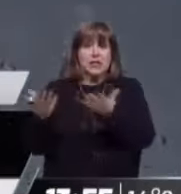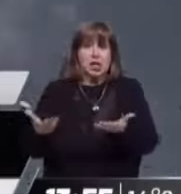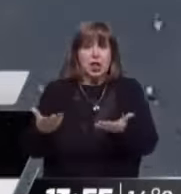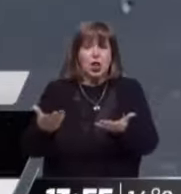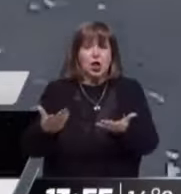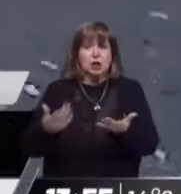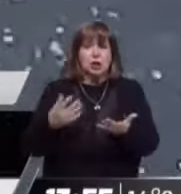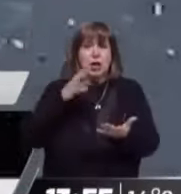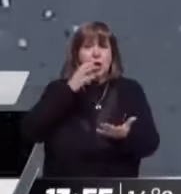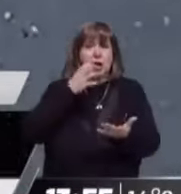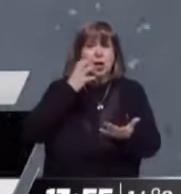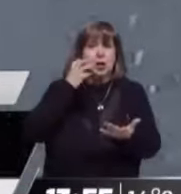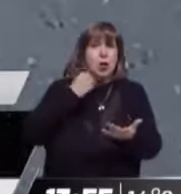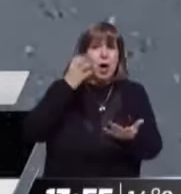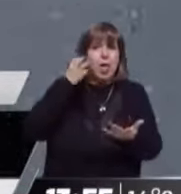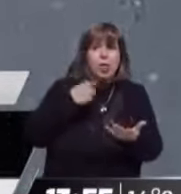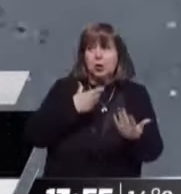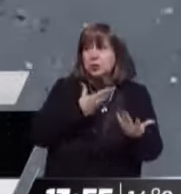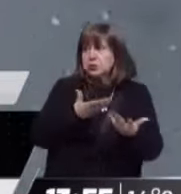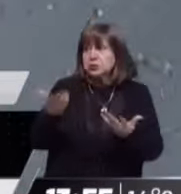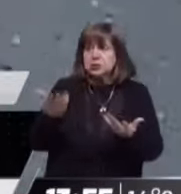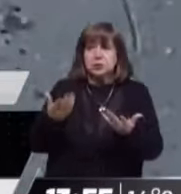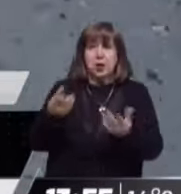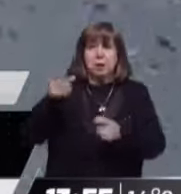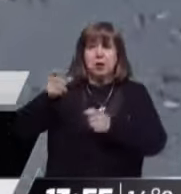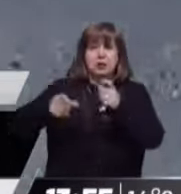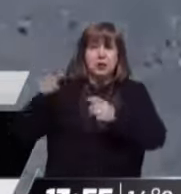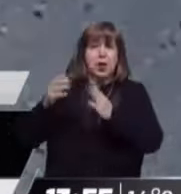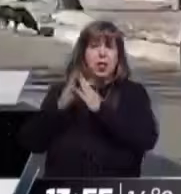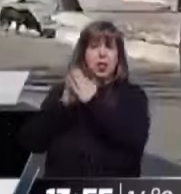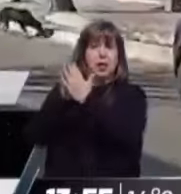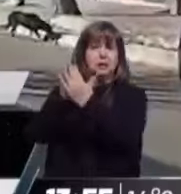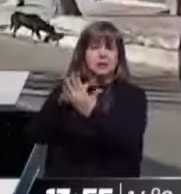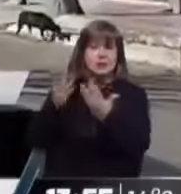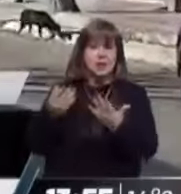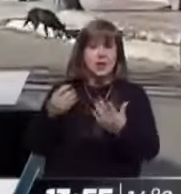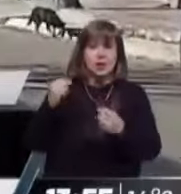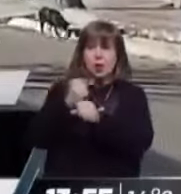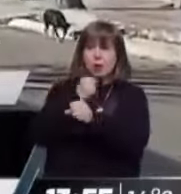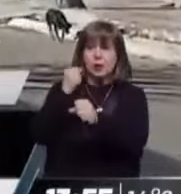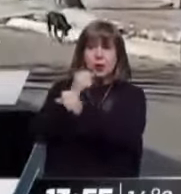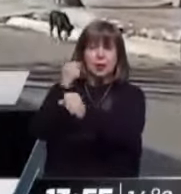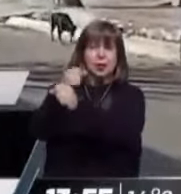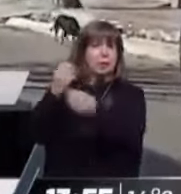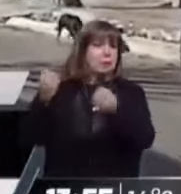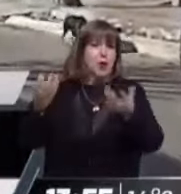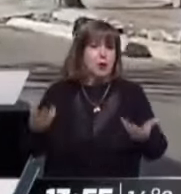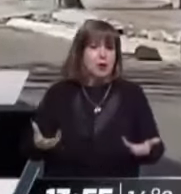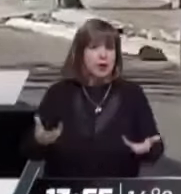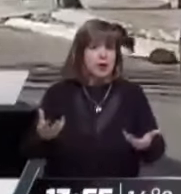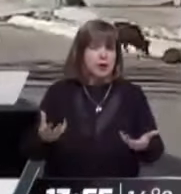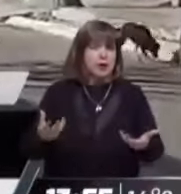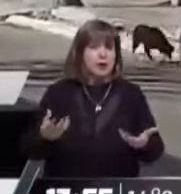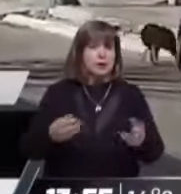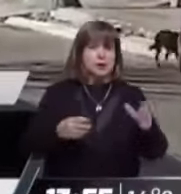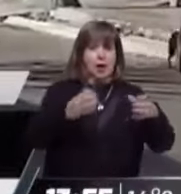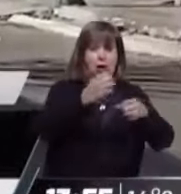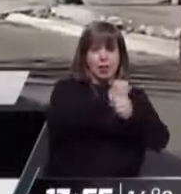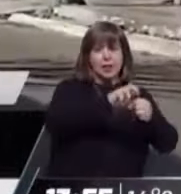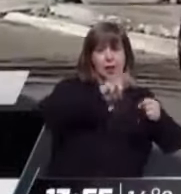descargó su bronca acá con cosas ajenas que lamentablemente, no sé con qué fin, se